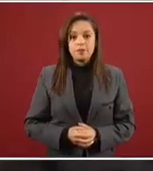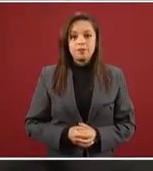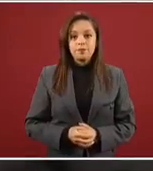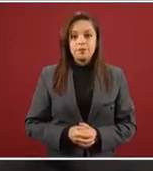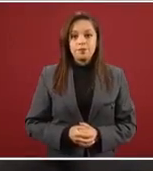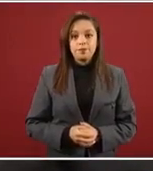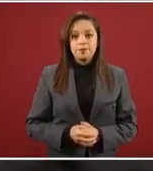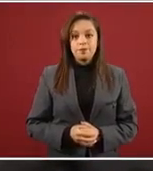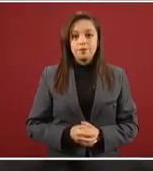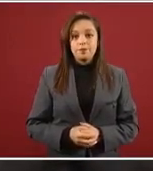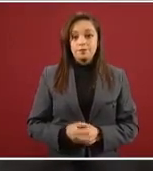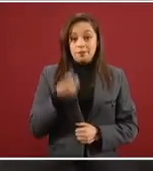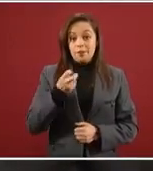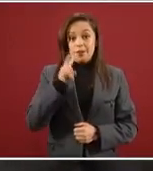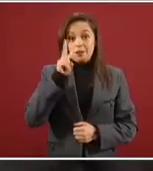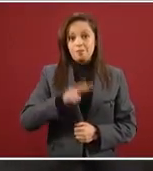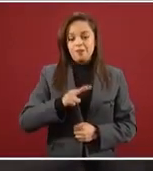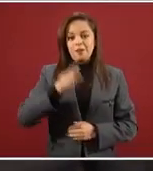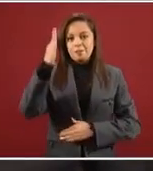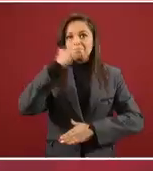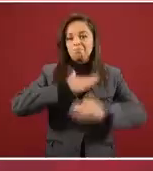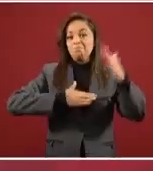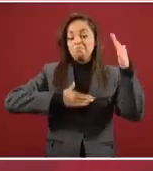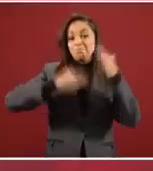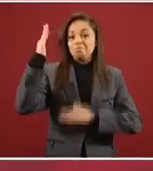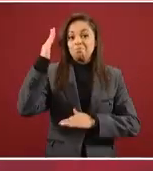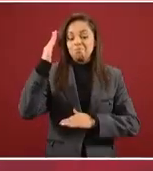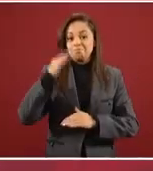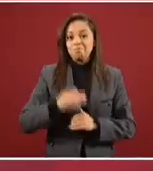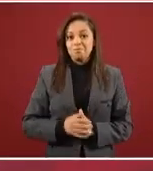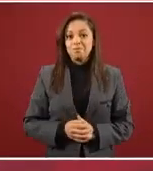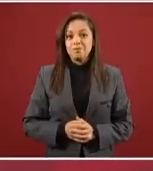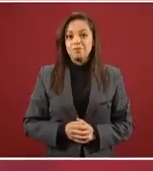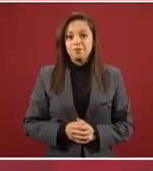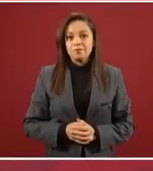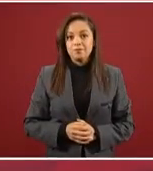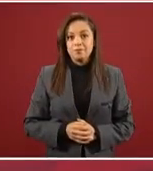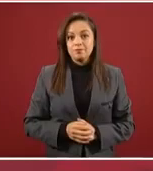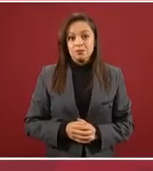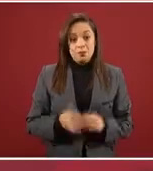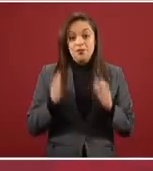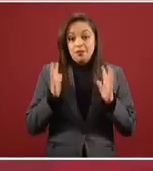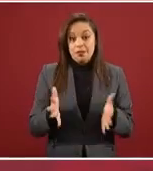significa un logro. Pensaban que no íbamos a poder